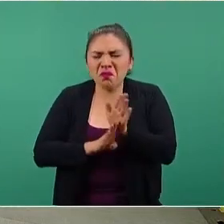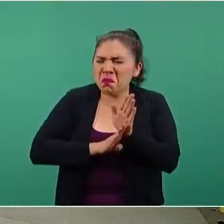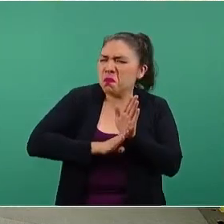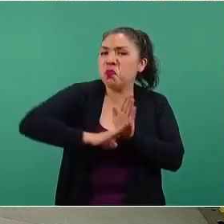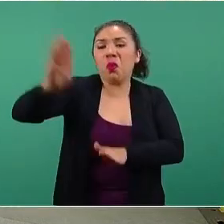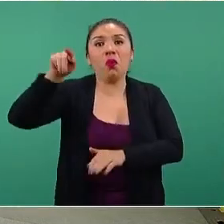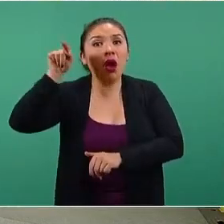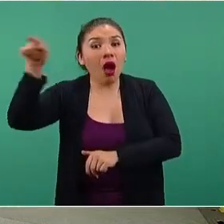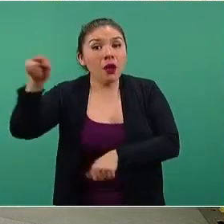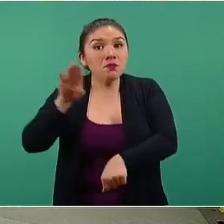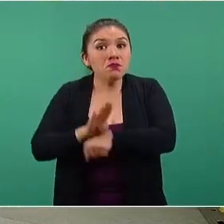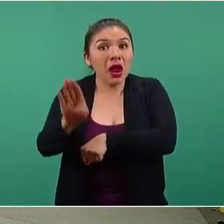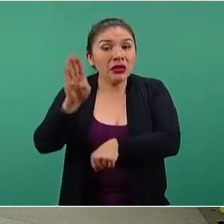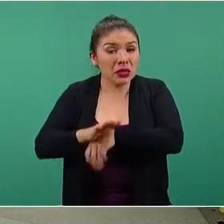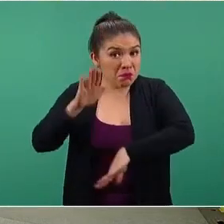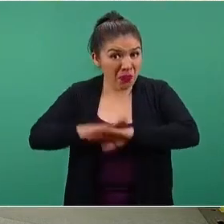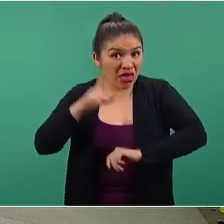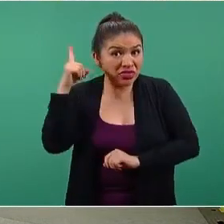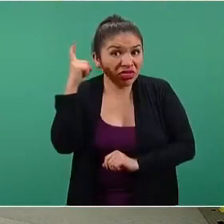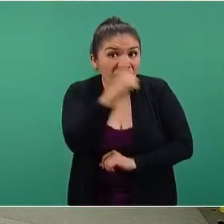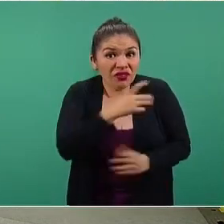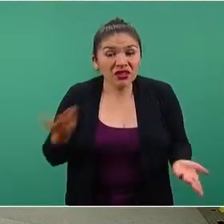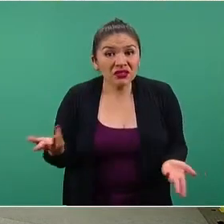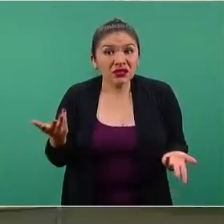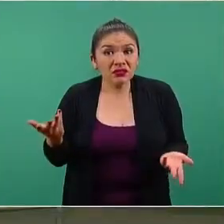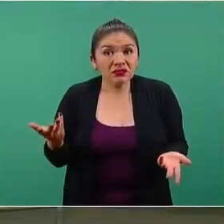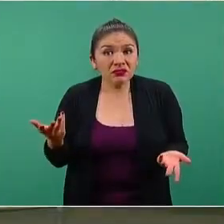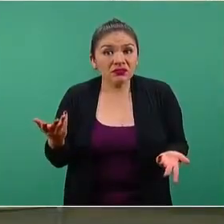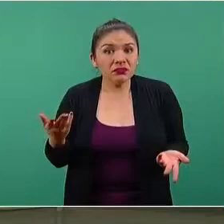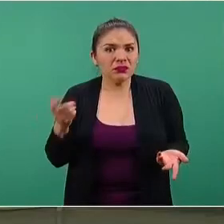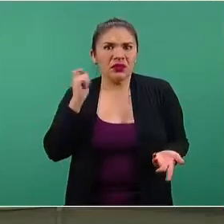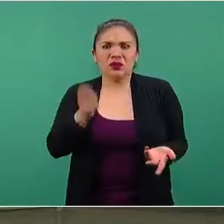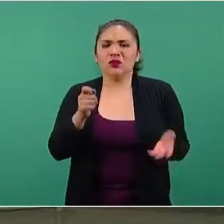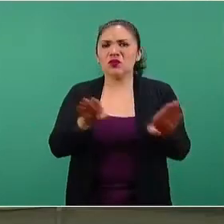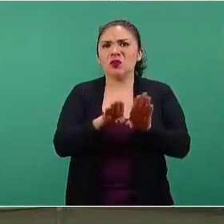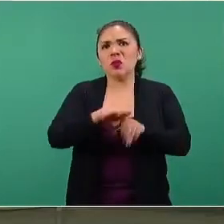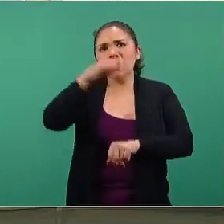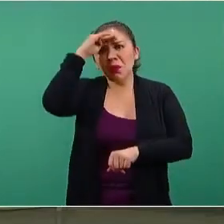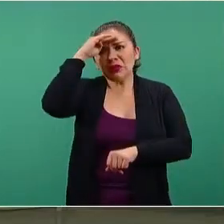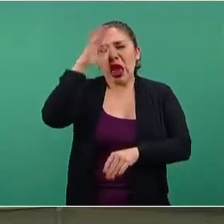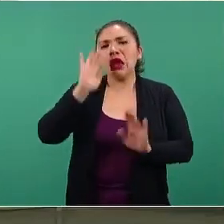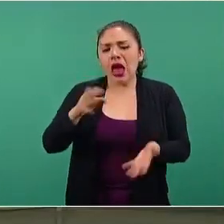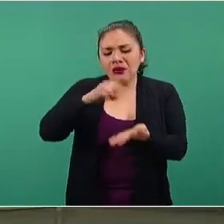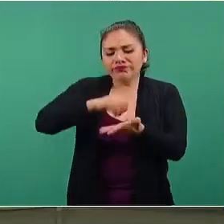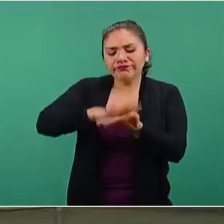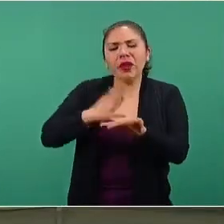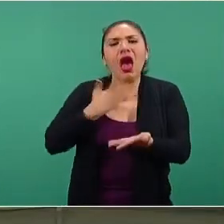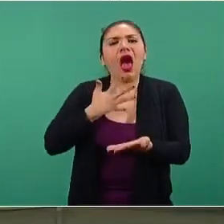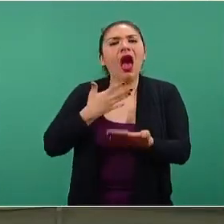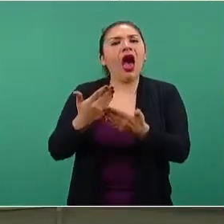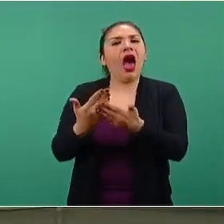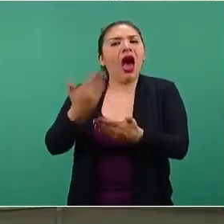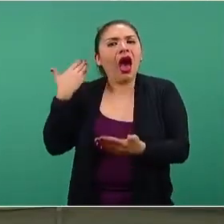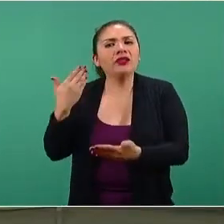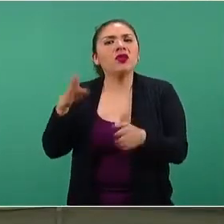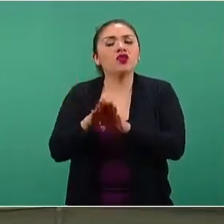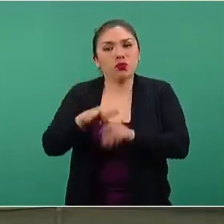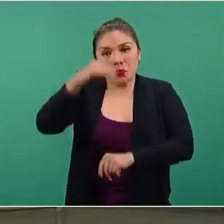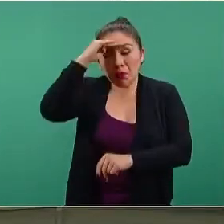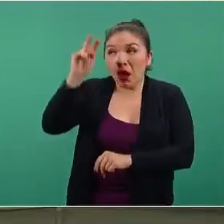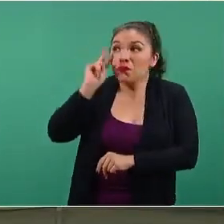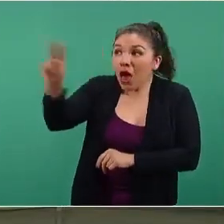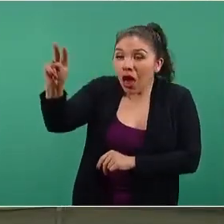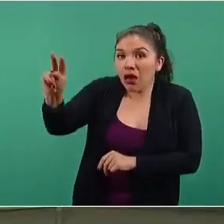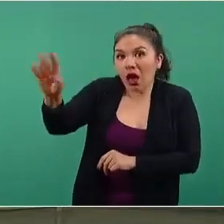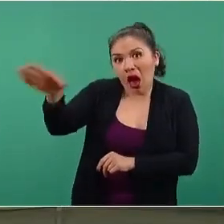fue una situación muy difícil con Brasil. Es decir, tenemos un antecedente para tomar en cuenta,